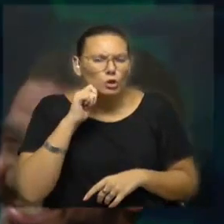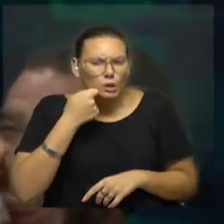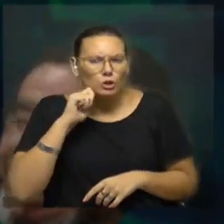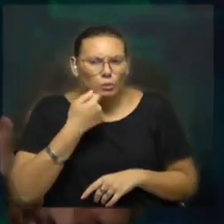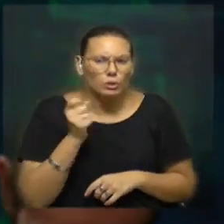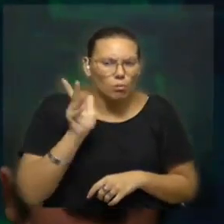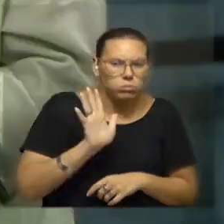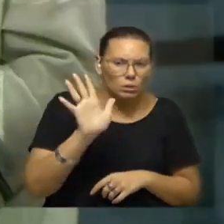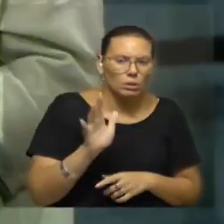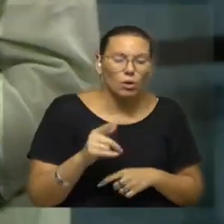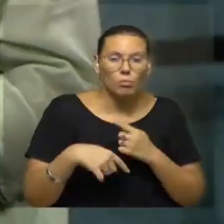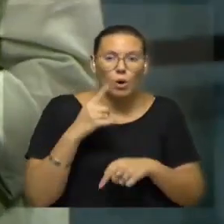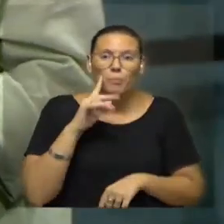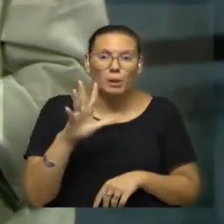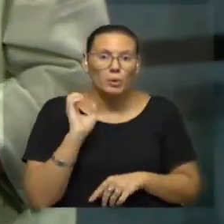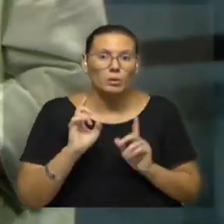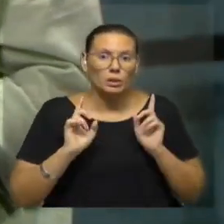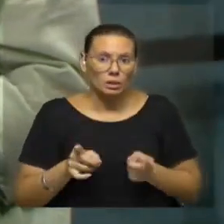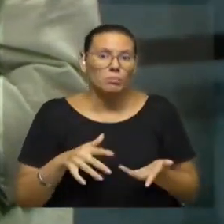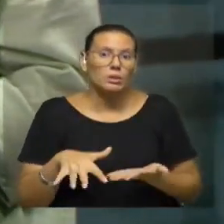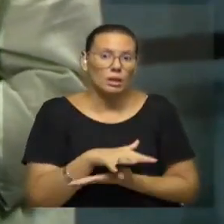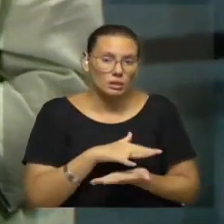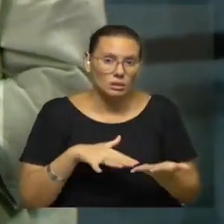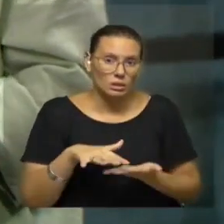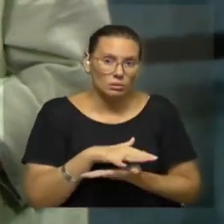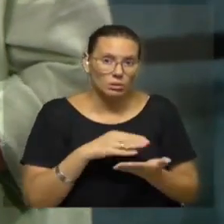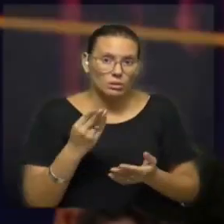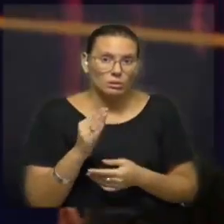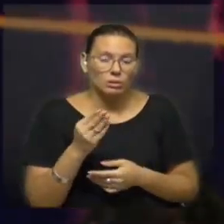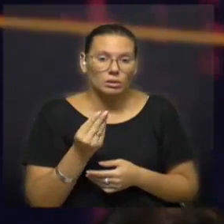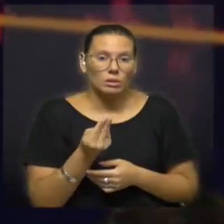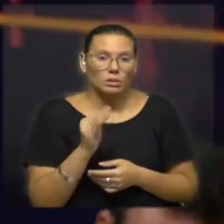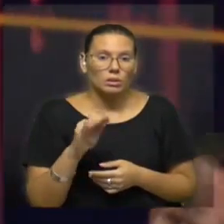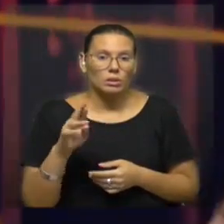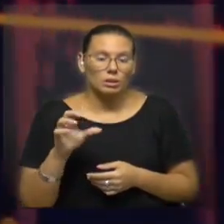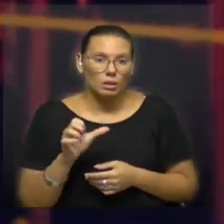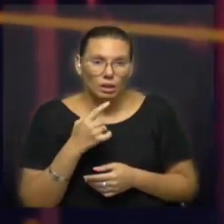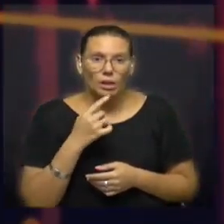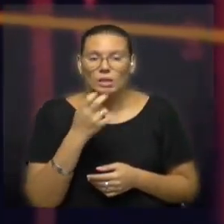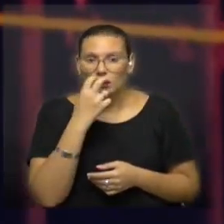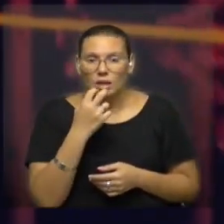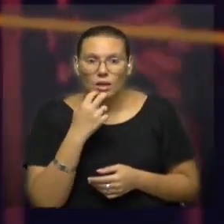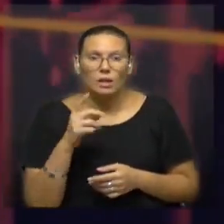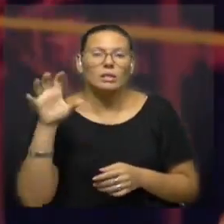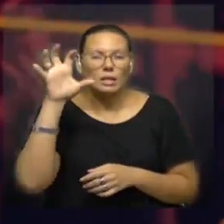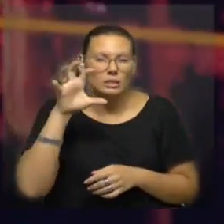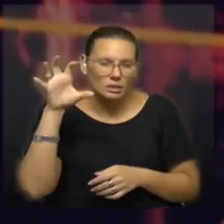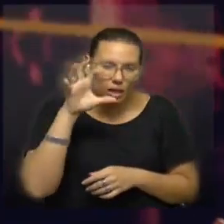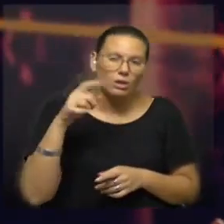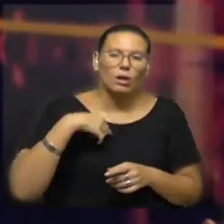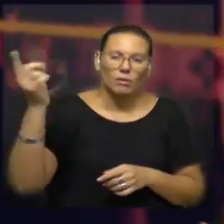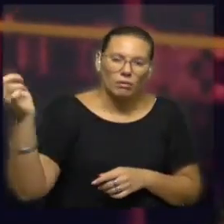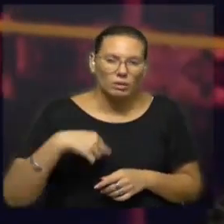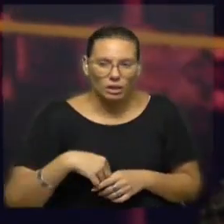Muy bonito. Es como mantener la memoria también de lo que pasó en Iquique. Claro, habla de muchas cosas, pues dice de San José y del cerro que se va y que